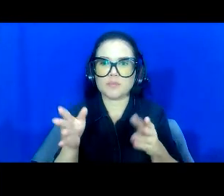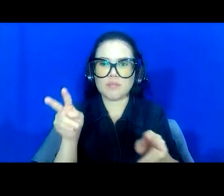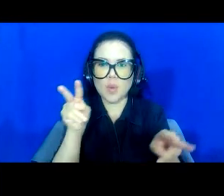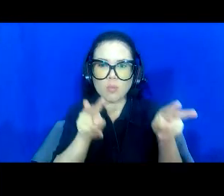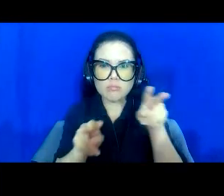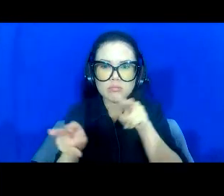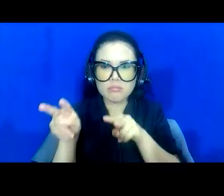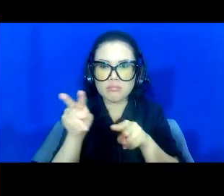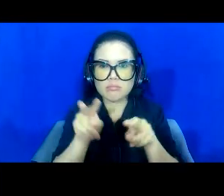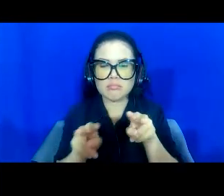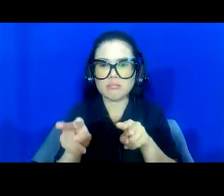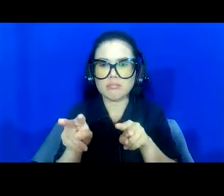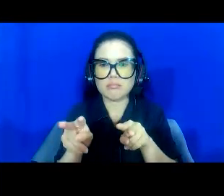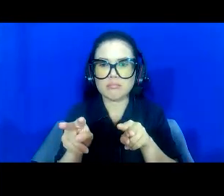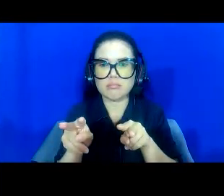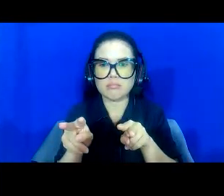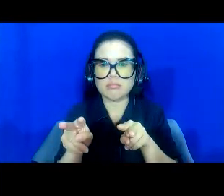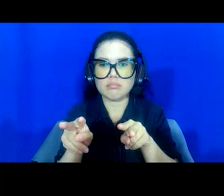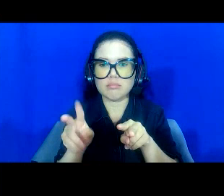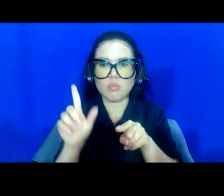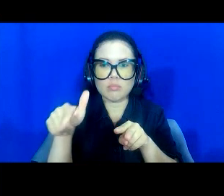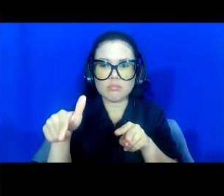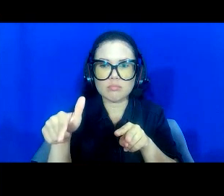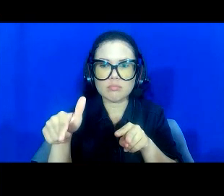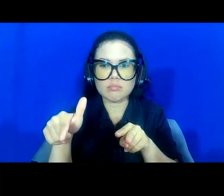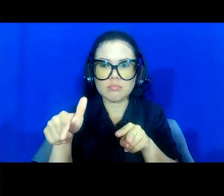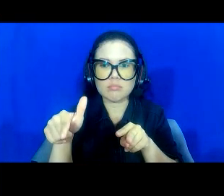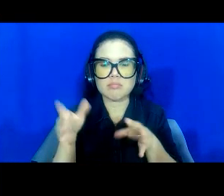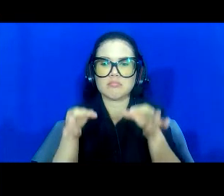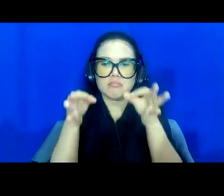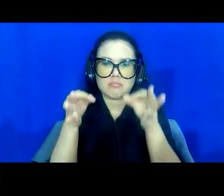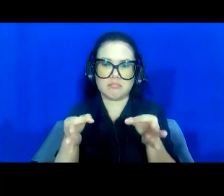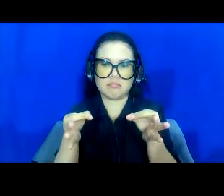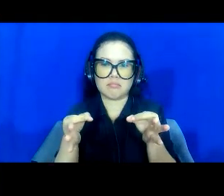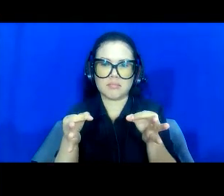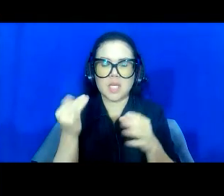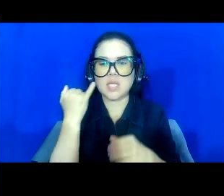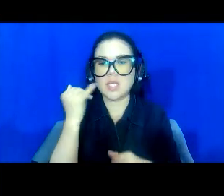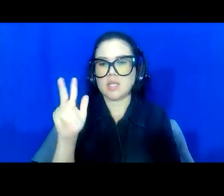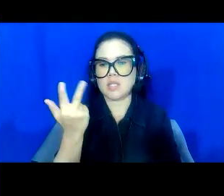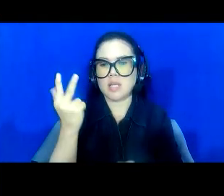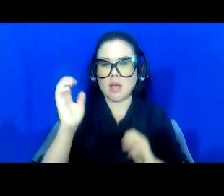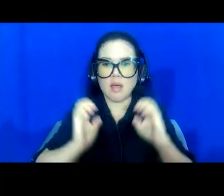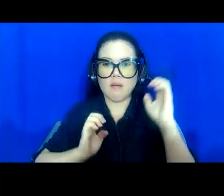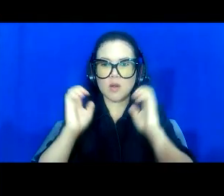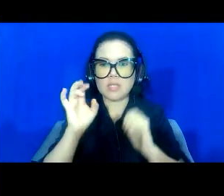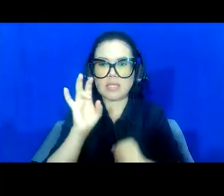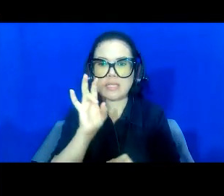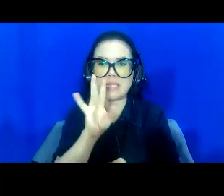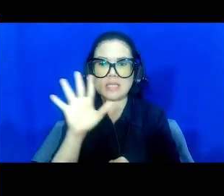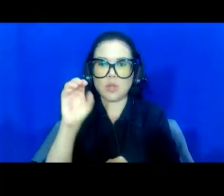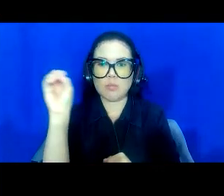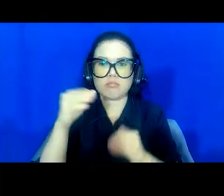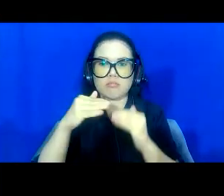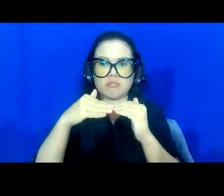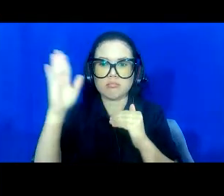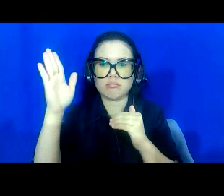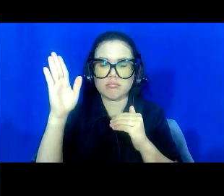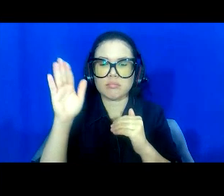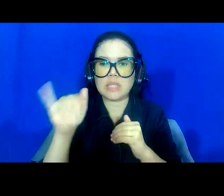y entonces en eso, ¿verdad?, radicaba esa determinación. Si esa tercera evaluación era de 75 o más, esa